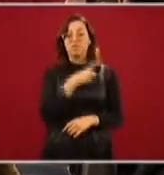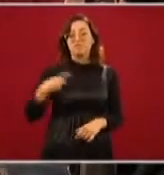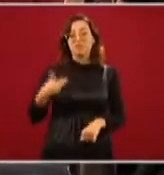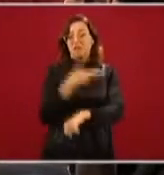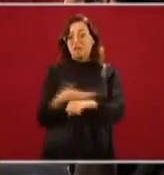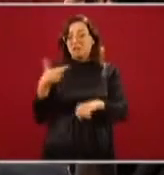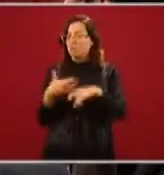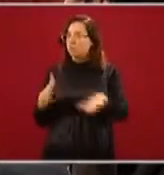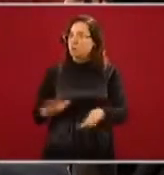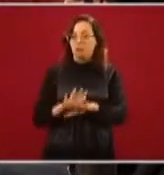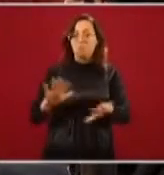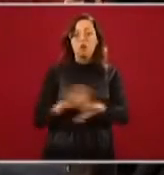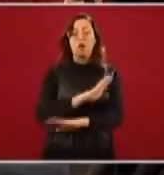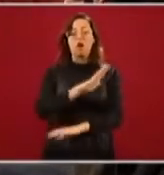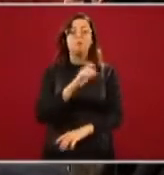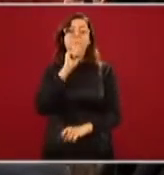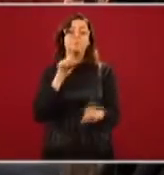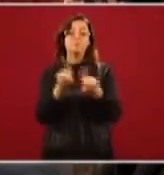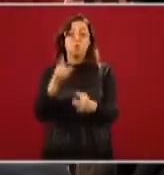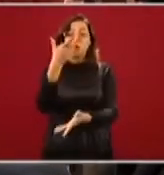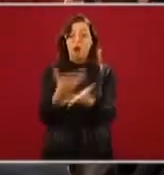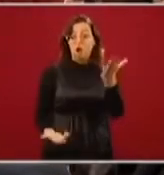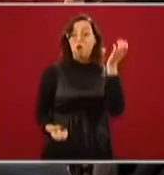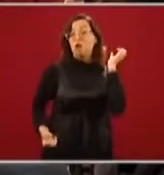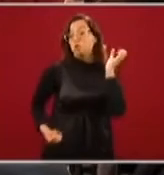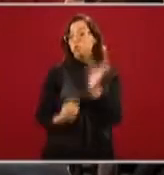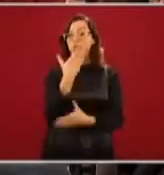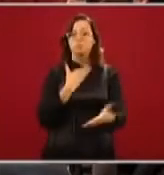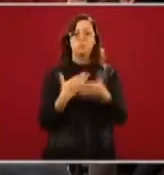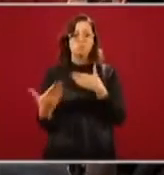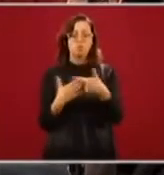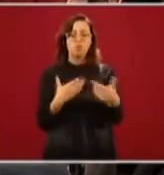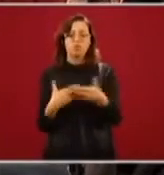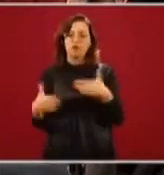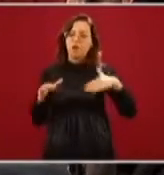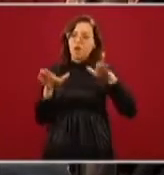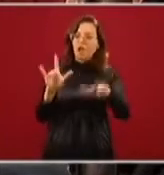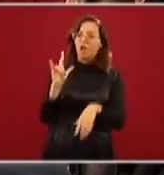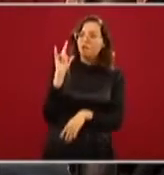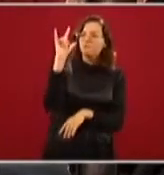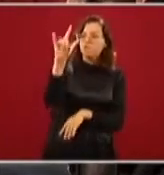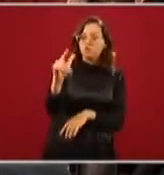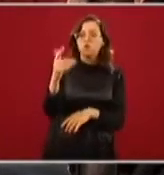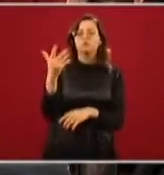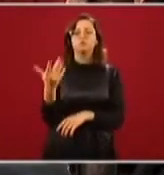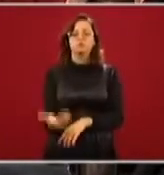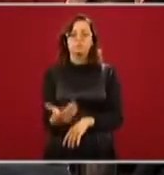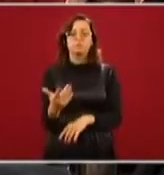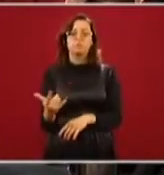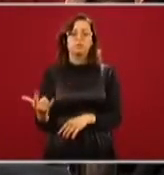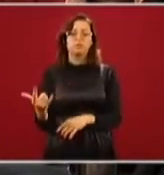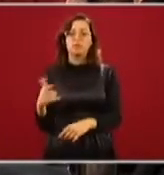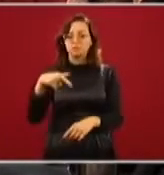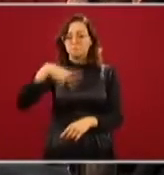tecnologías modernas de la aviación, los aviones que vuelan a la Ciudad de México, los aviones con los que cuenta el parque de la aviación